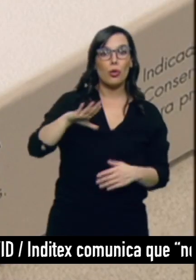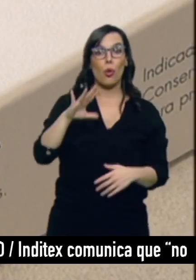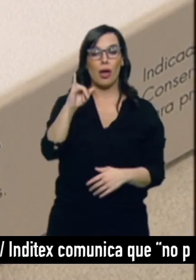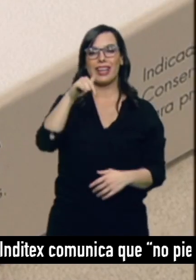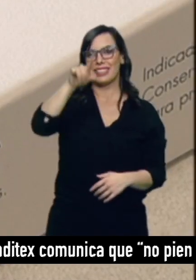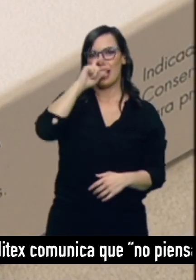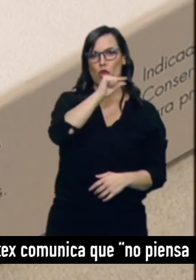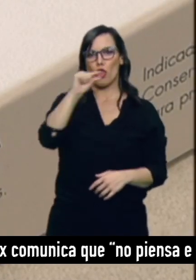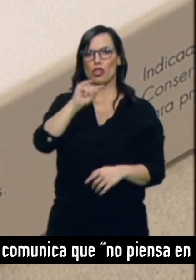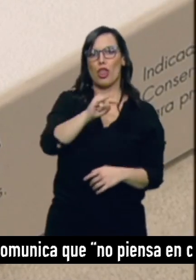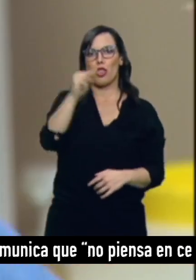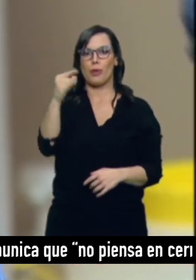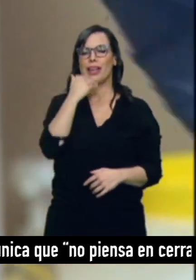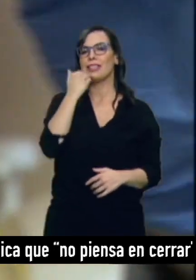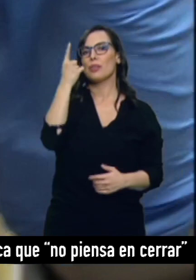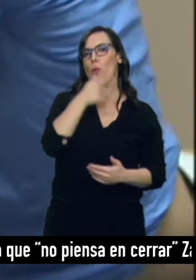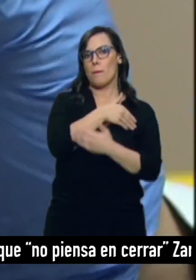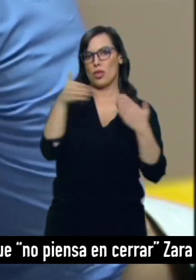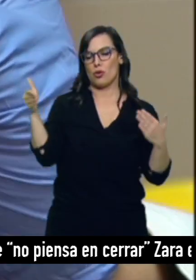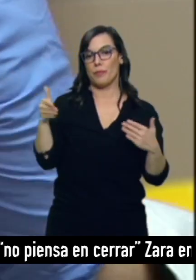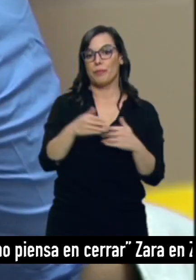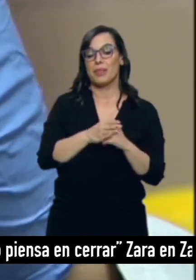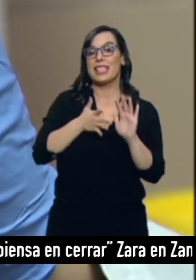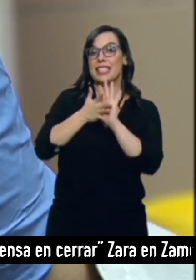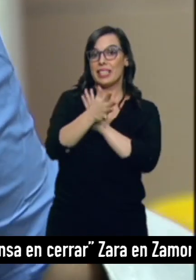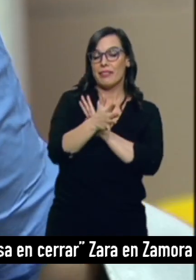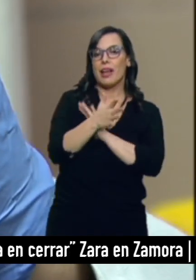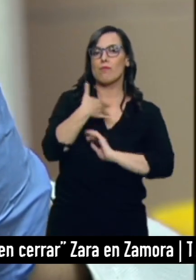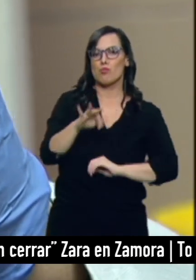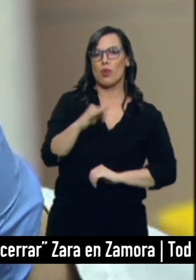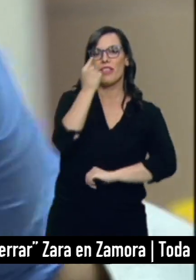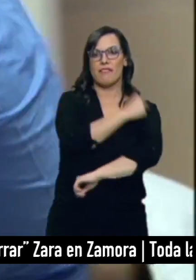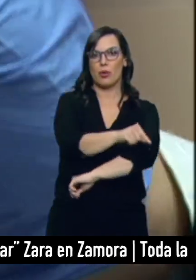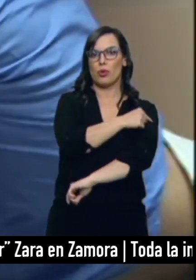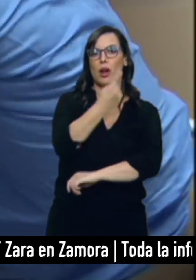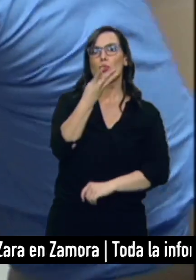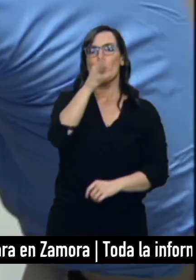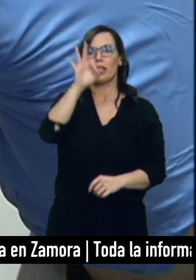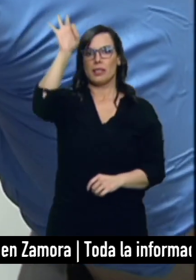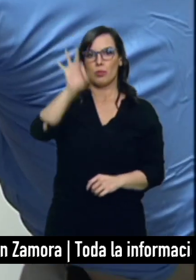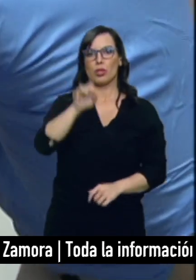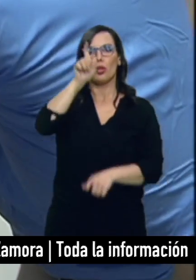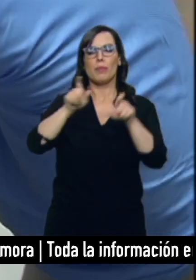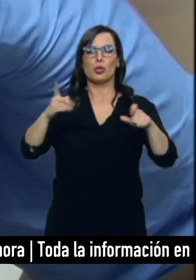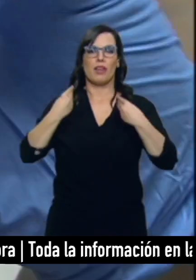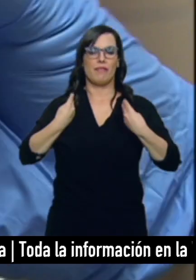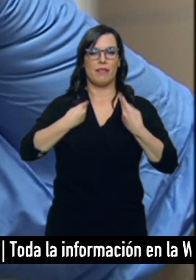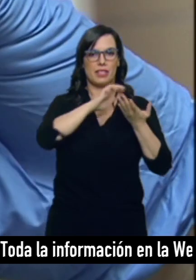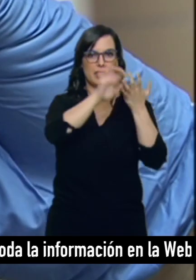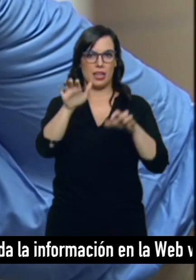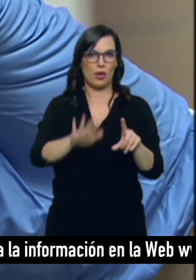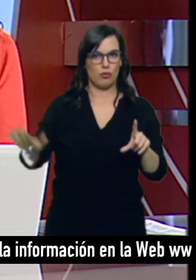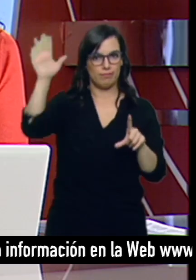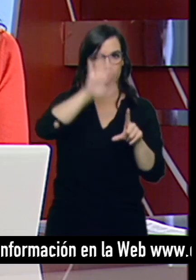el doble de dosis, casi 1 millón de vacunas. Con ellas se podrá vacunar al 40% de la población de Castilla y León.